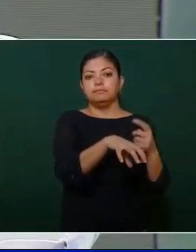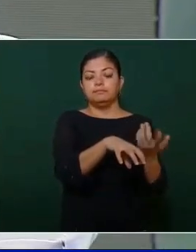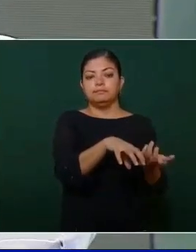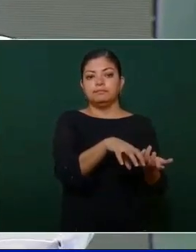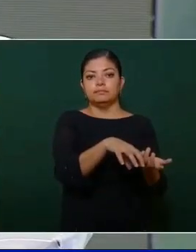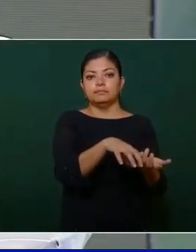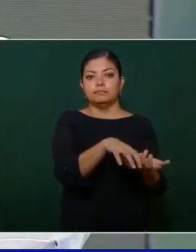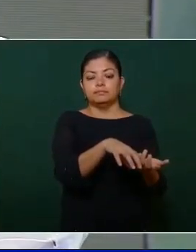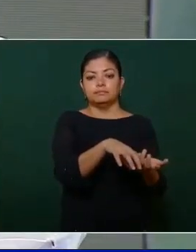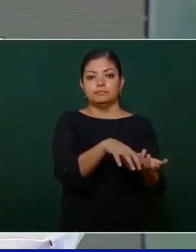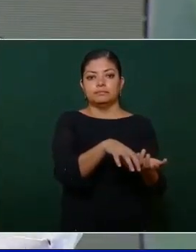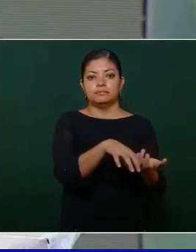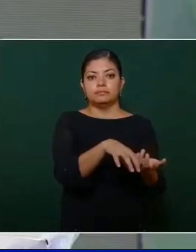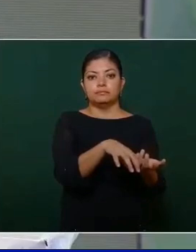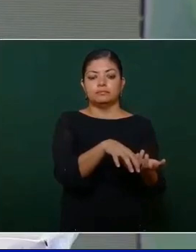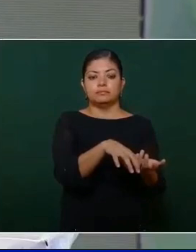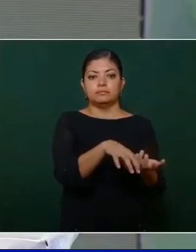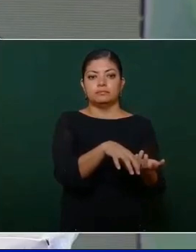pagaron